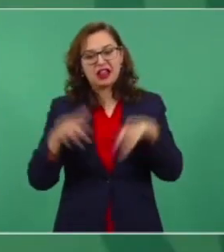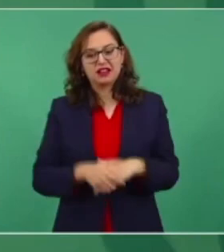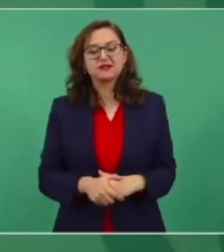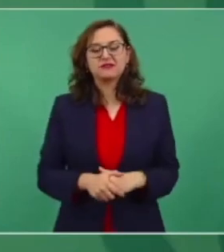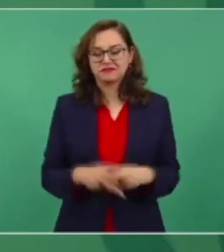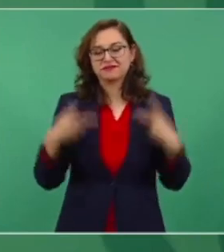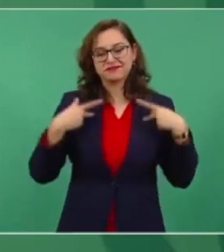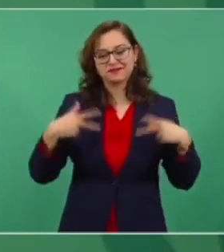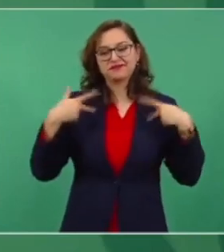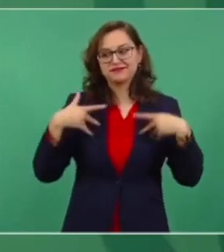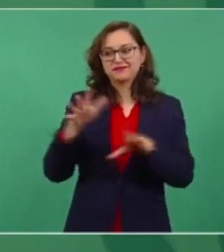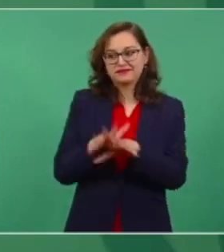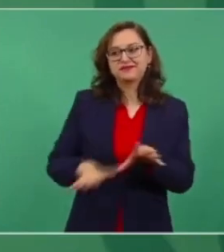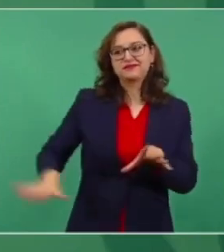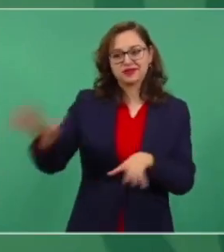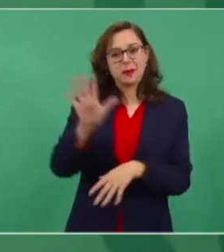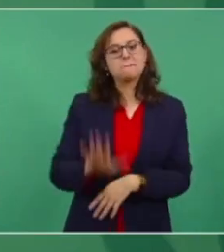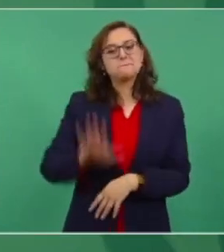gente